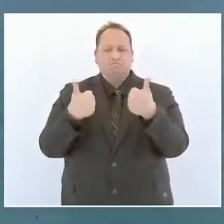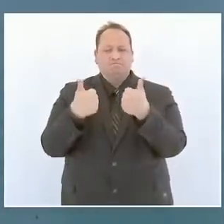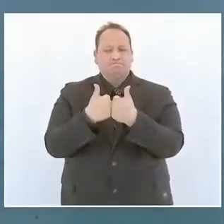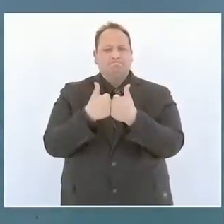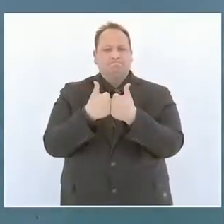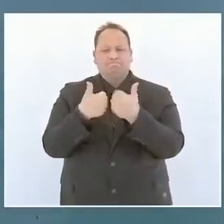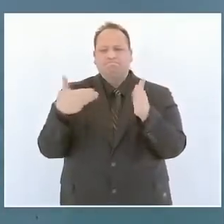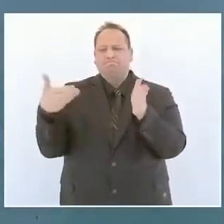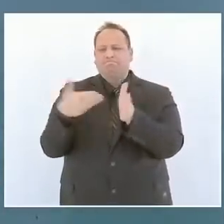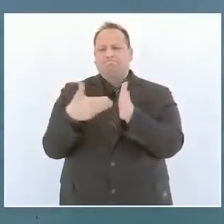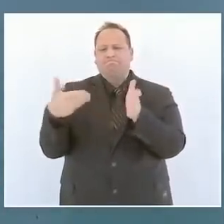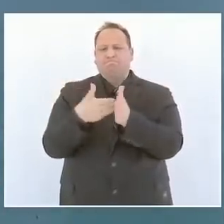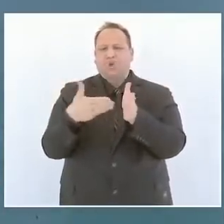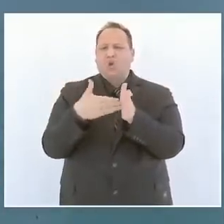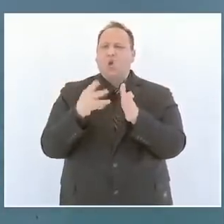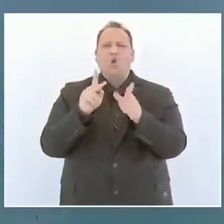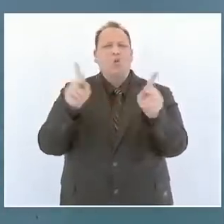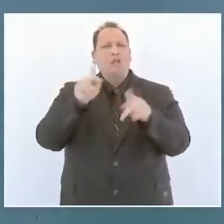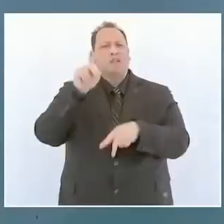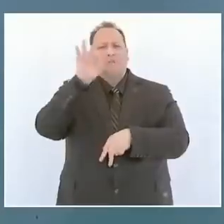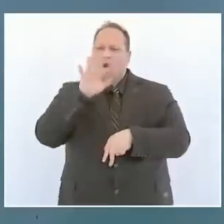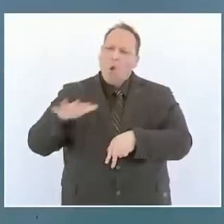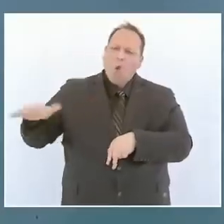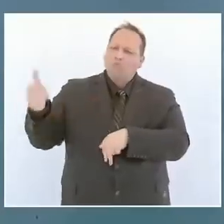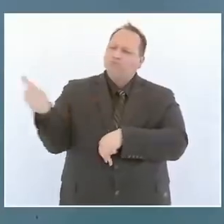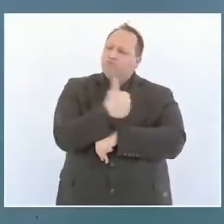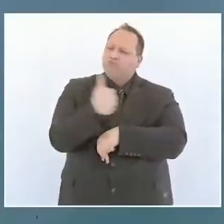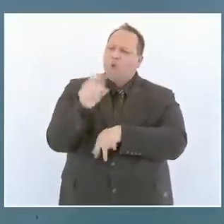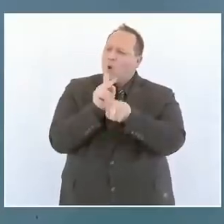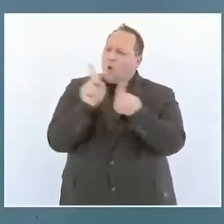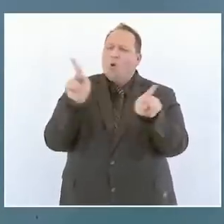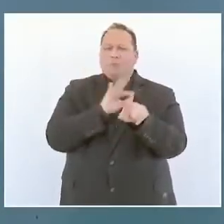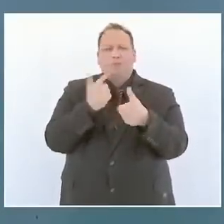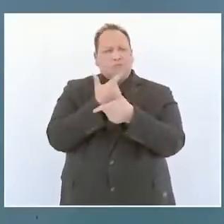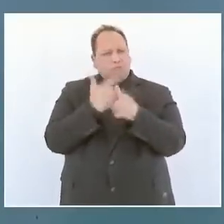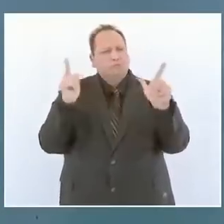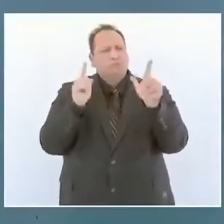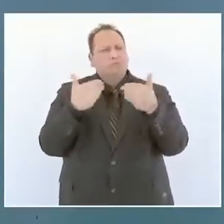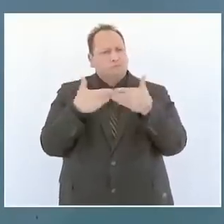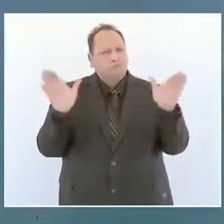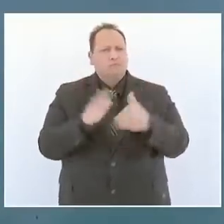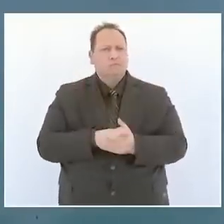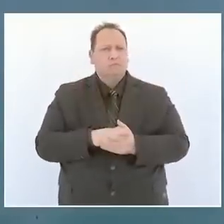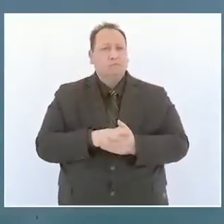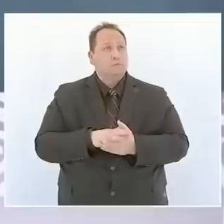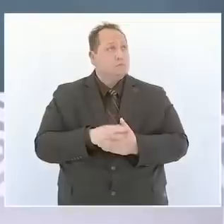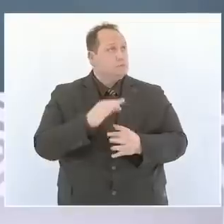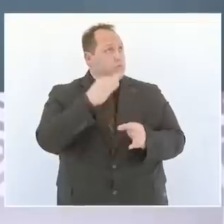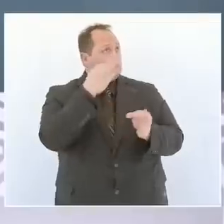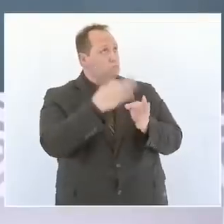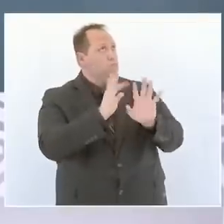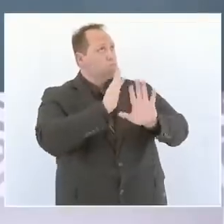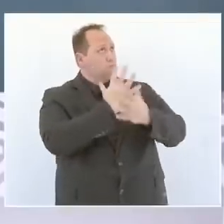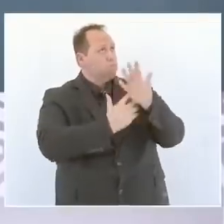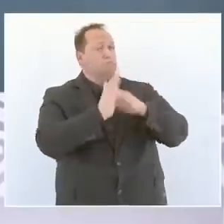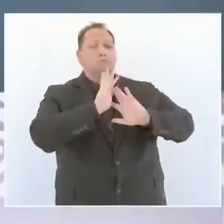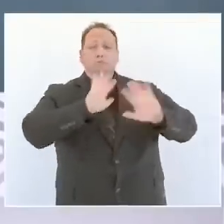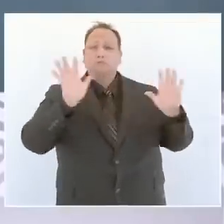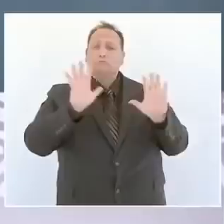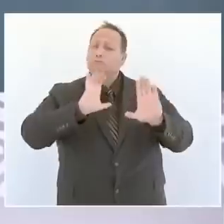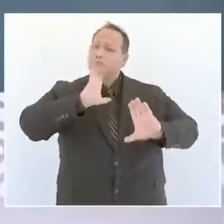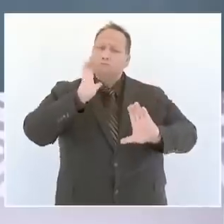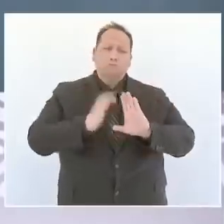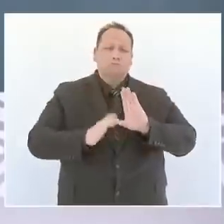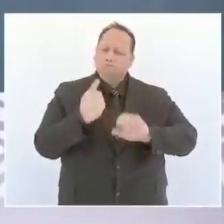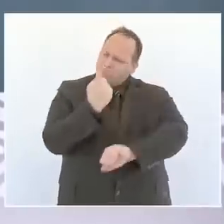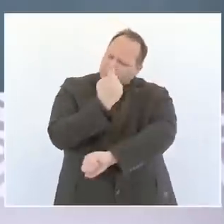abra por entero, por completo la frontera. Y ya cumplimos, ya se